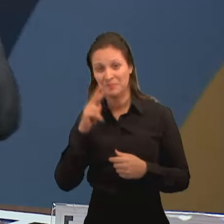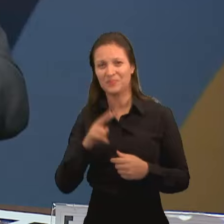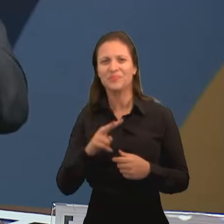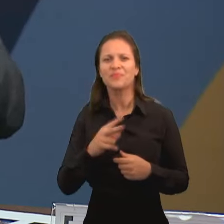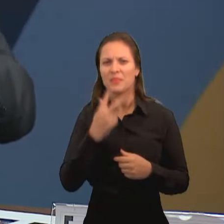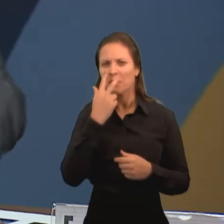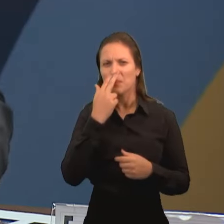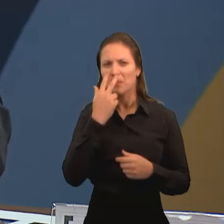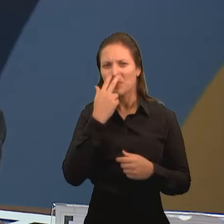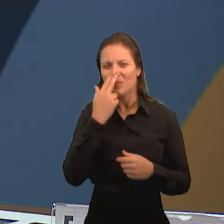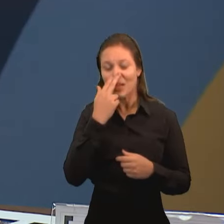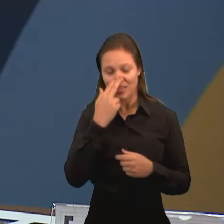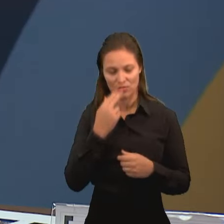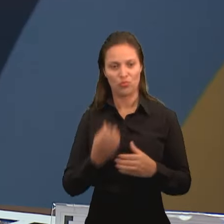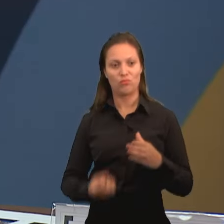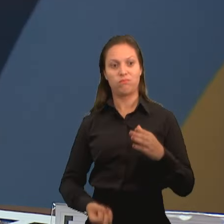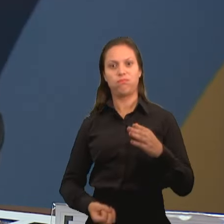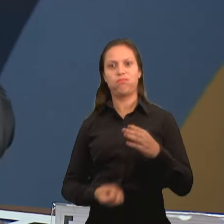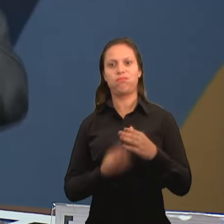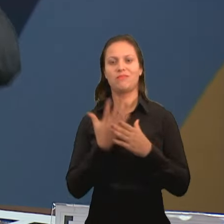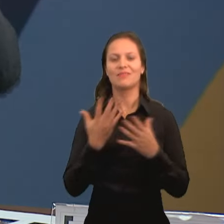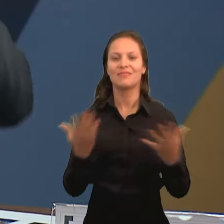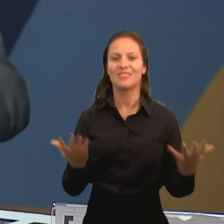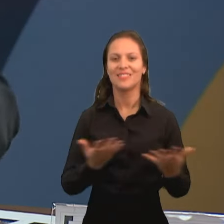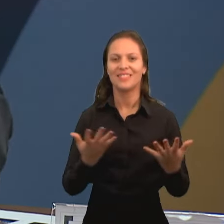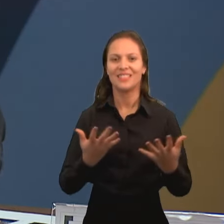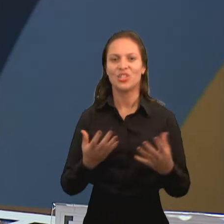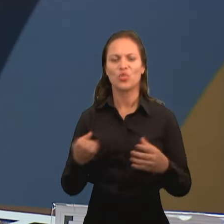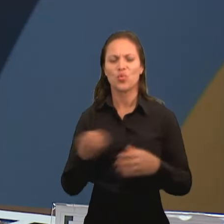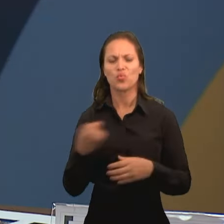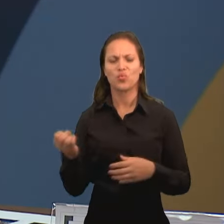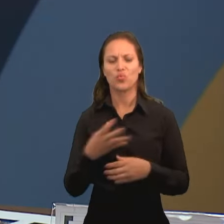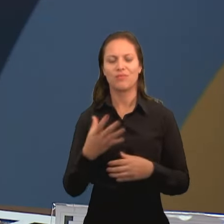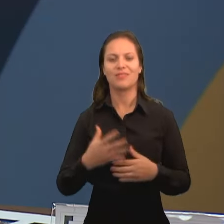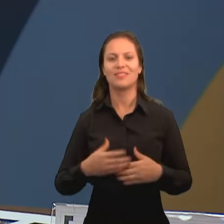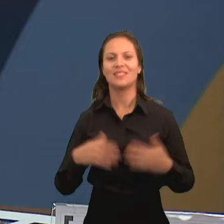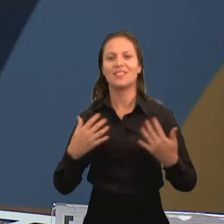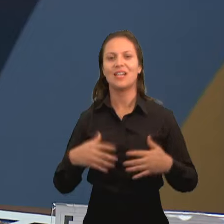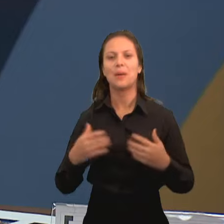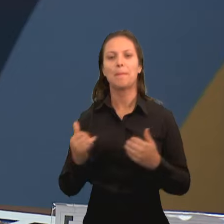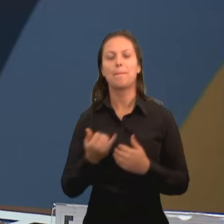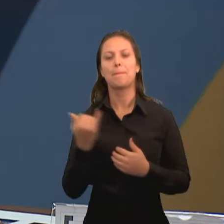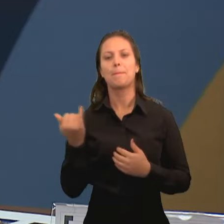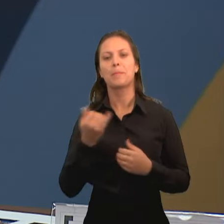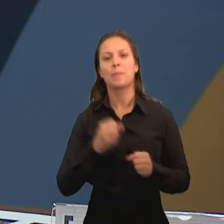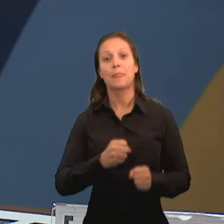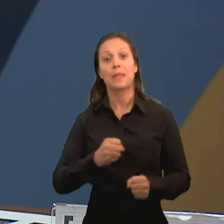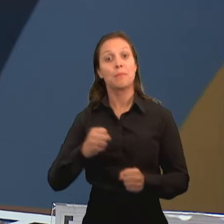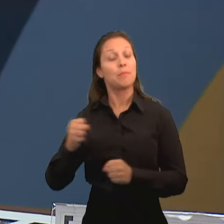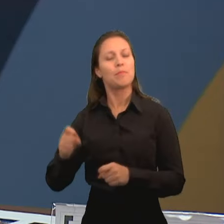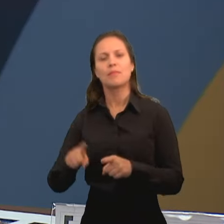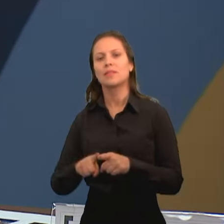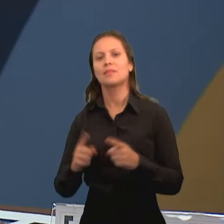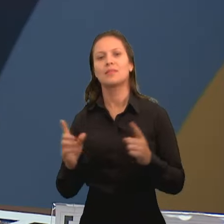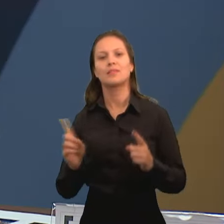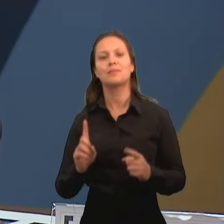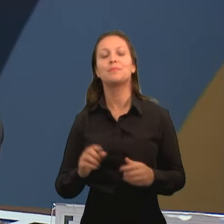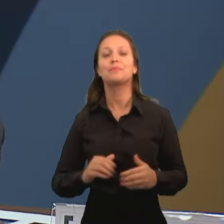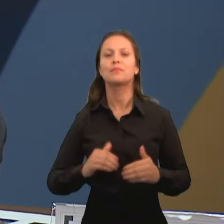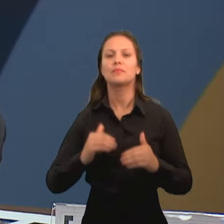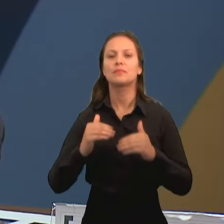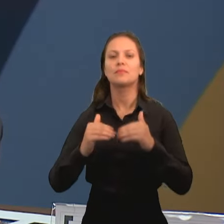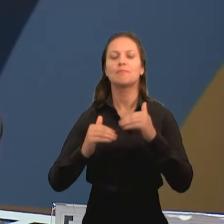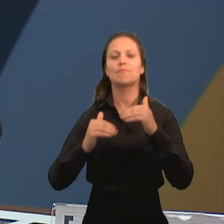Quien mira de afuera, parece que el genio salió de la botella y son extremadamente poderosos, pero no